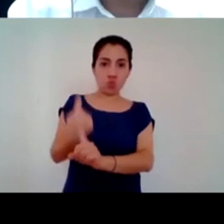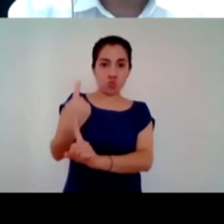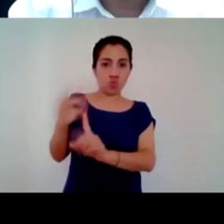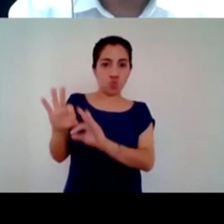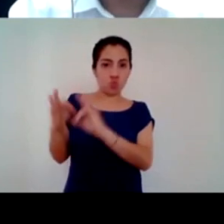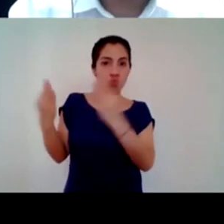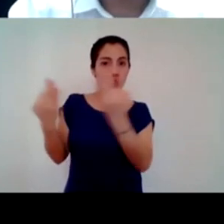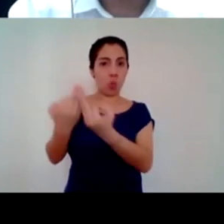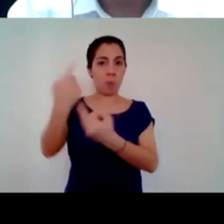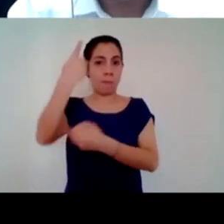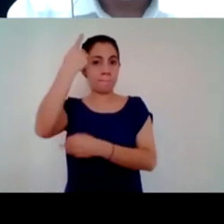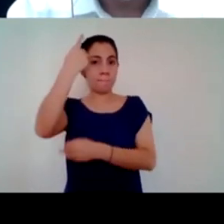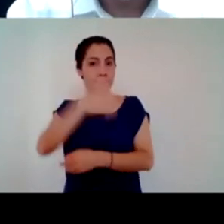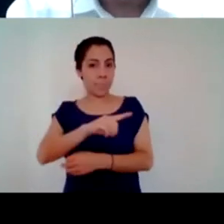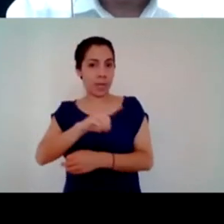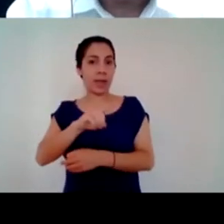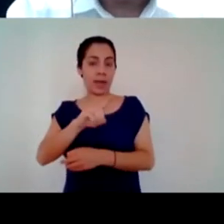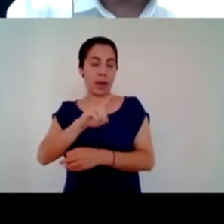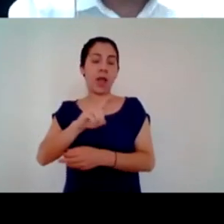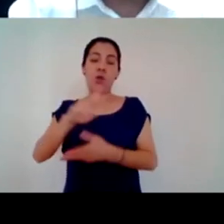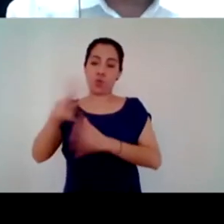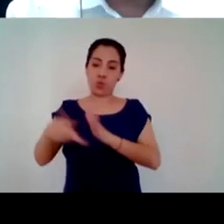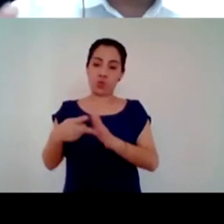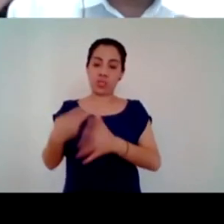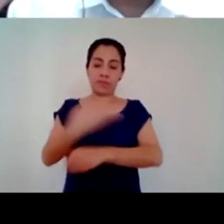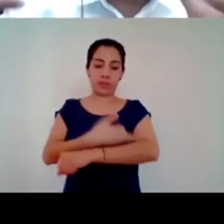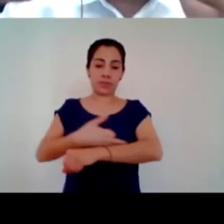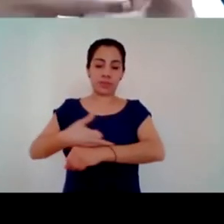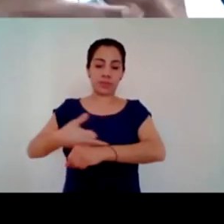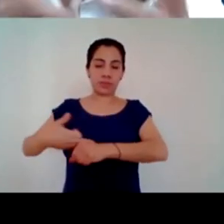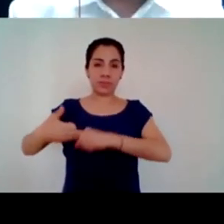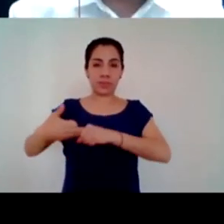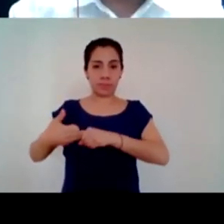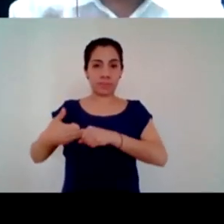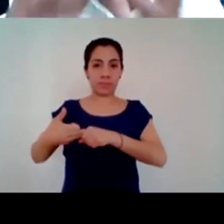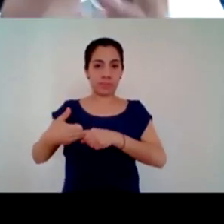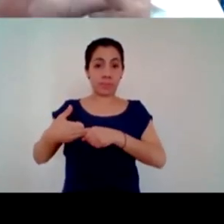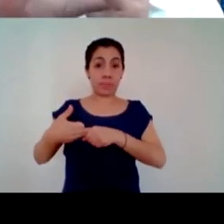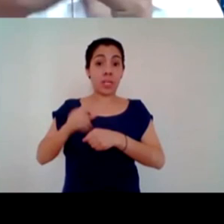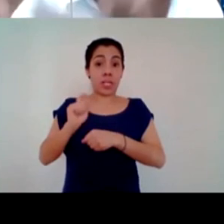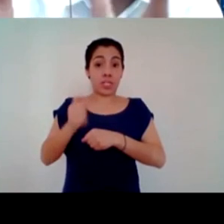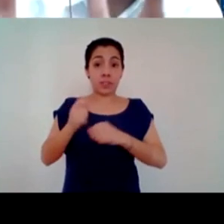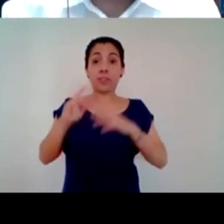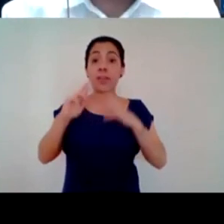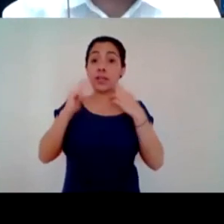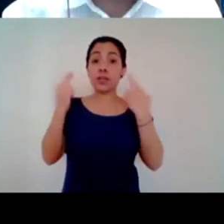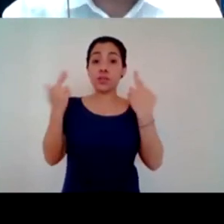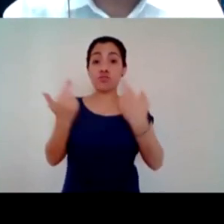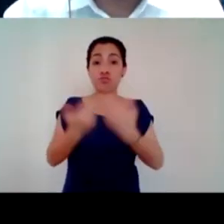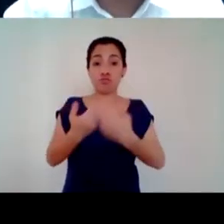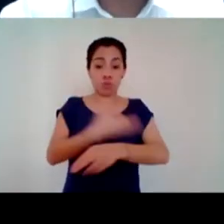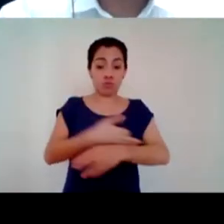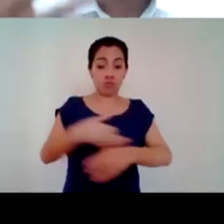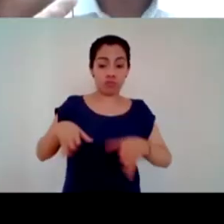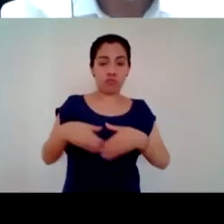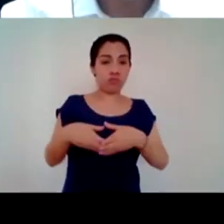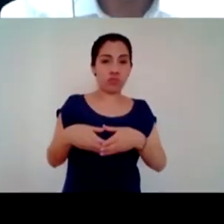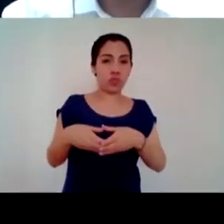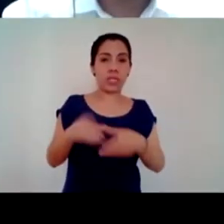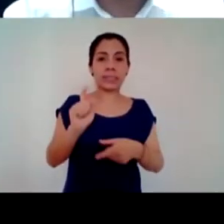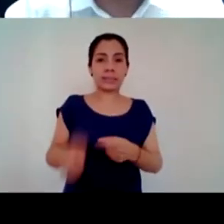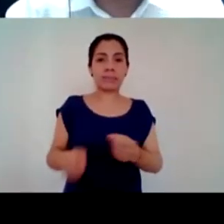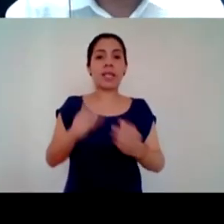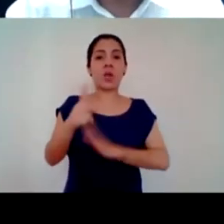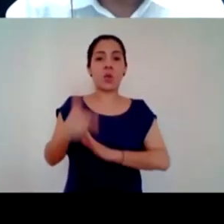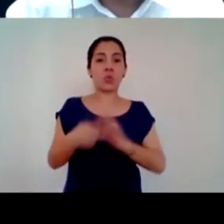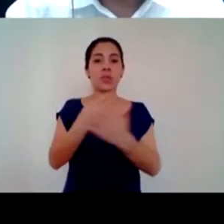a formar a una familia. Y no hablo de formar, de reunir o de delinear, sino de volver a reeducar a